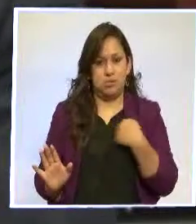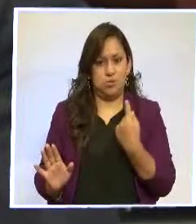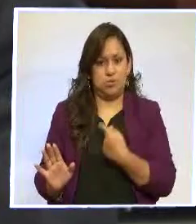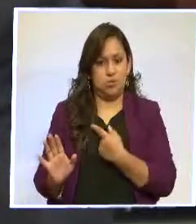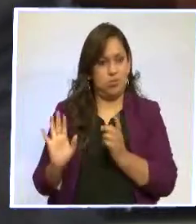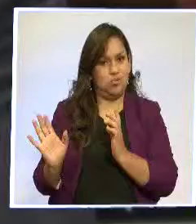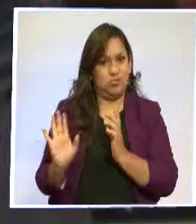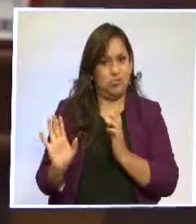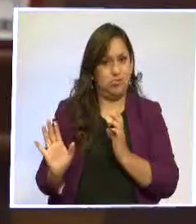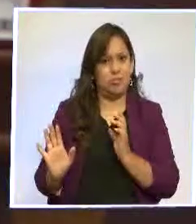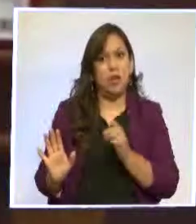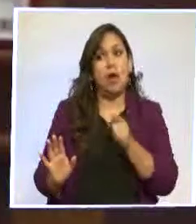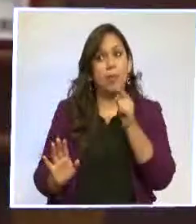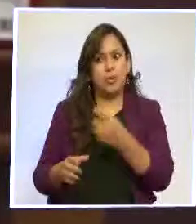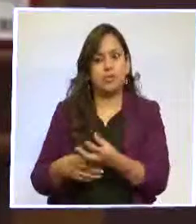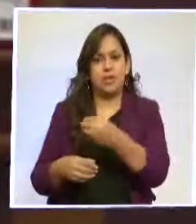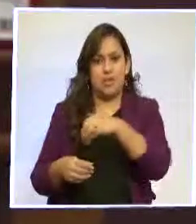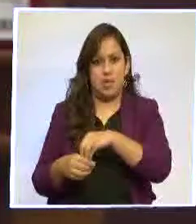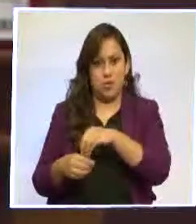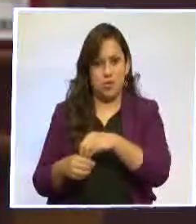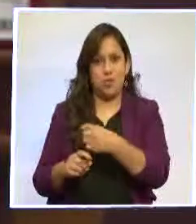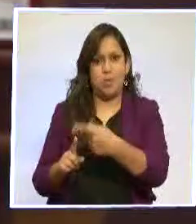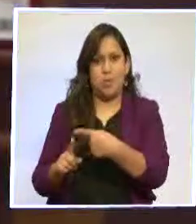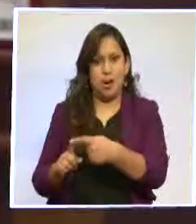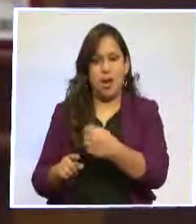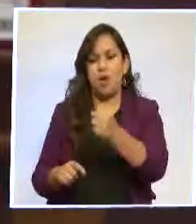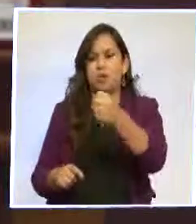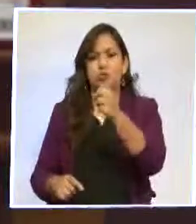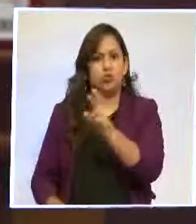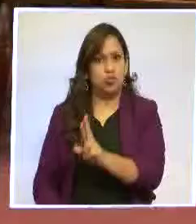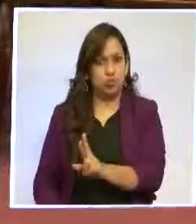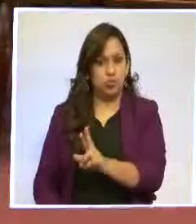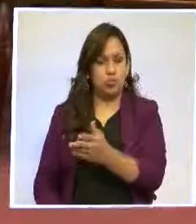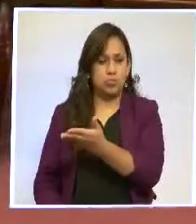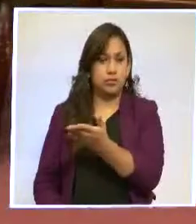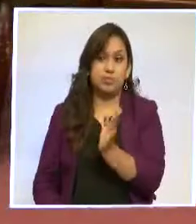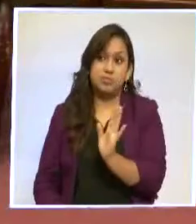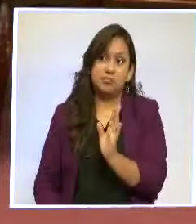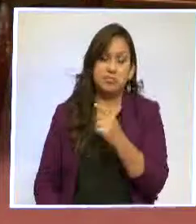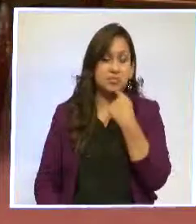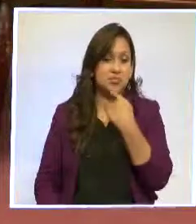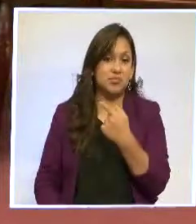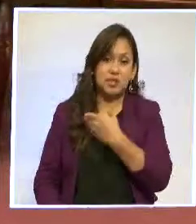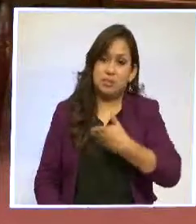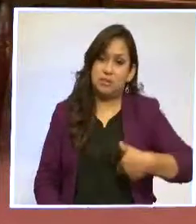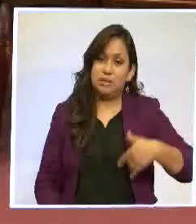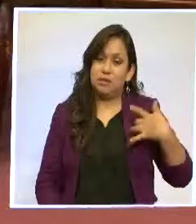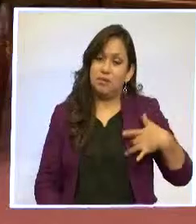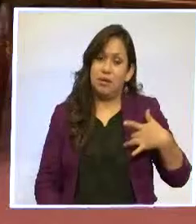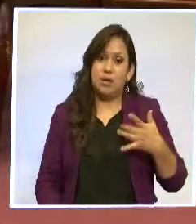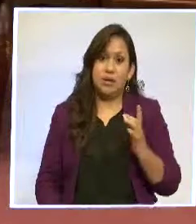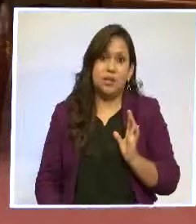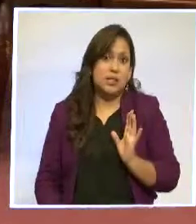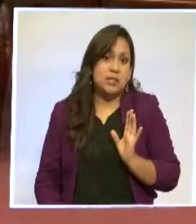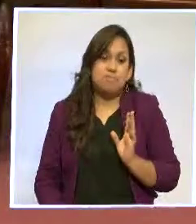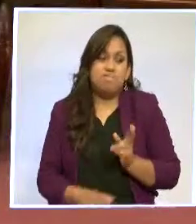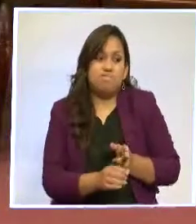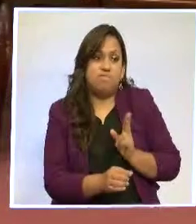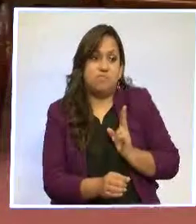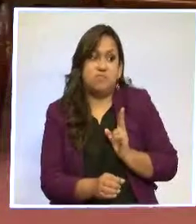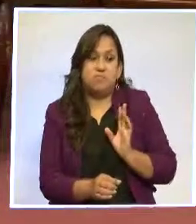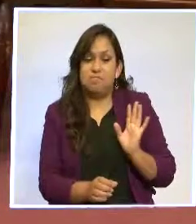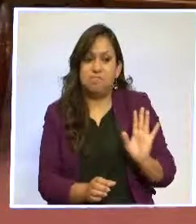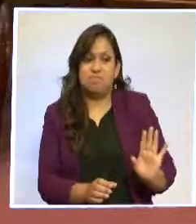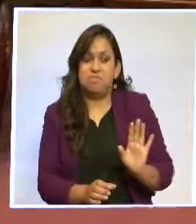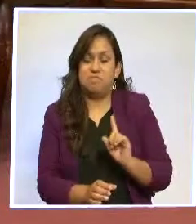del Pacífico. Pero está dentro del Mercosur, entonces no. él se desmarca, digamos, de una visión quizás mucho más proteccionista en materia de comercio